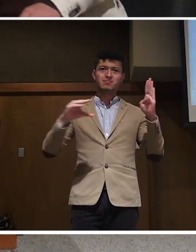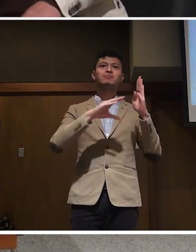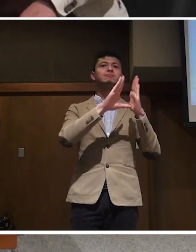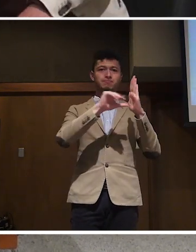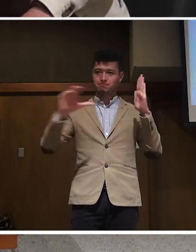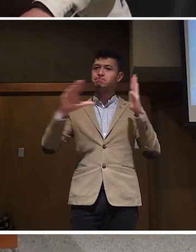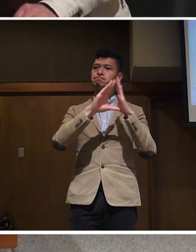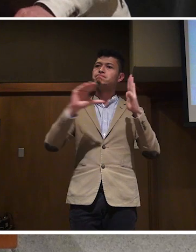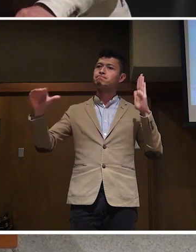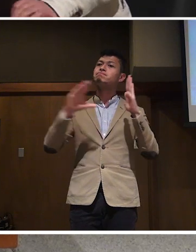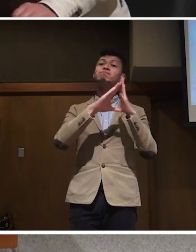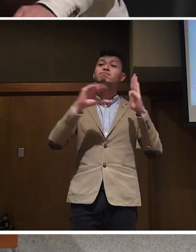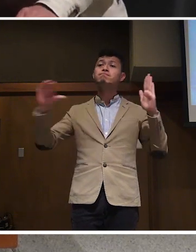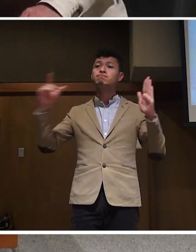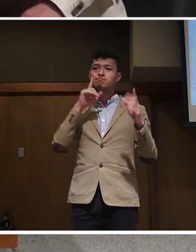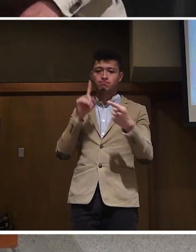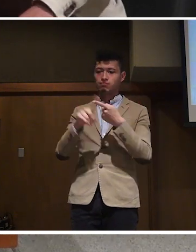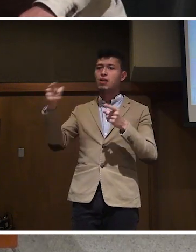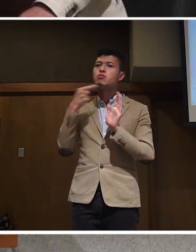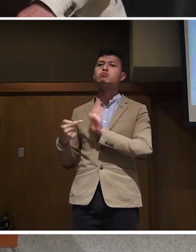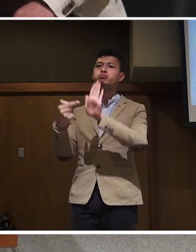años, evidencias para una nación.